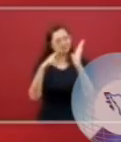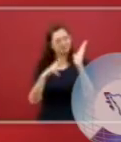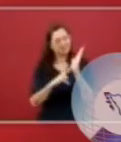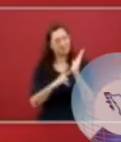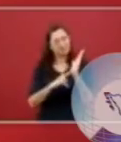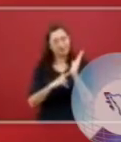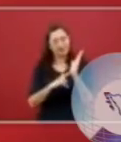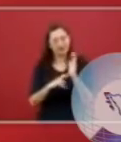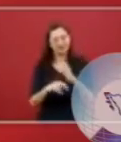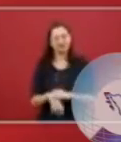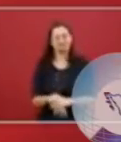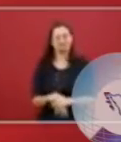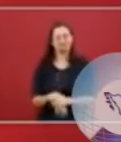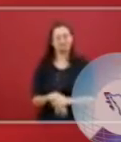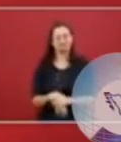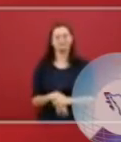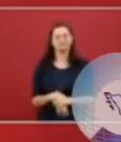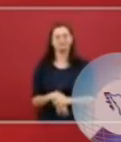En